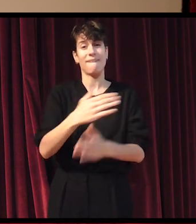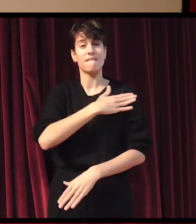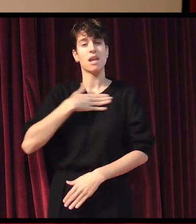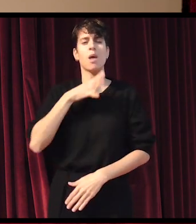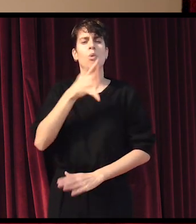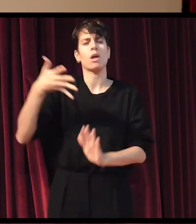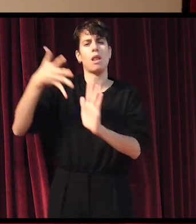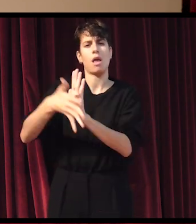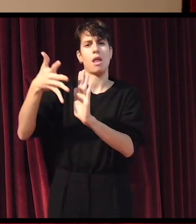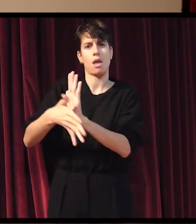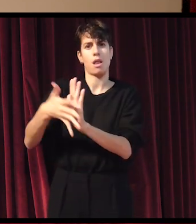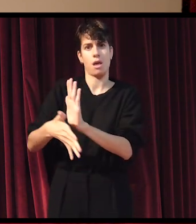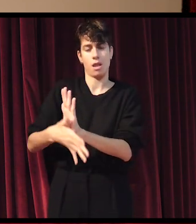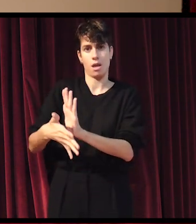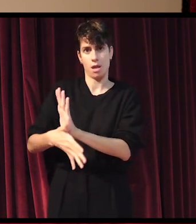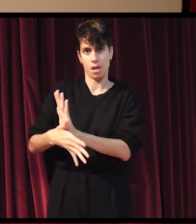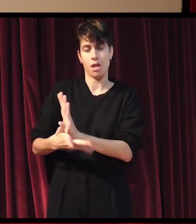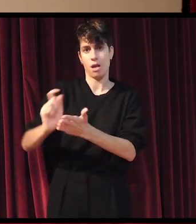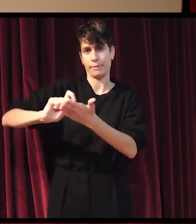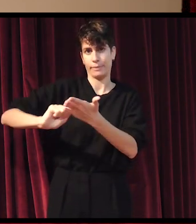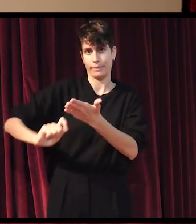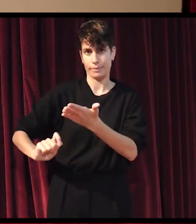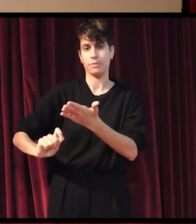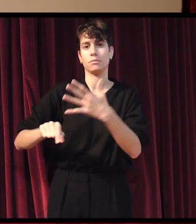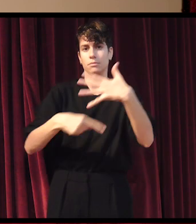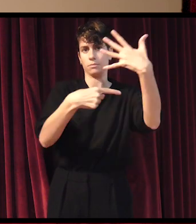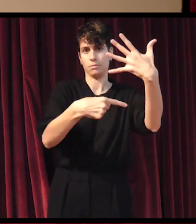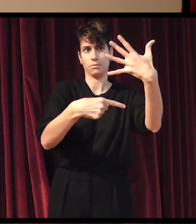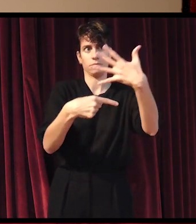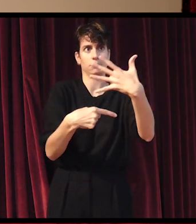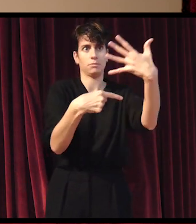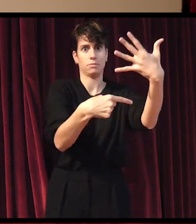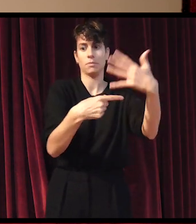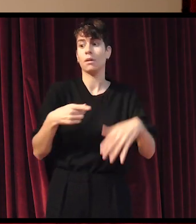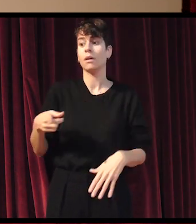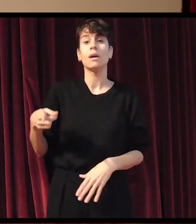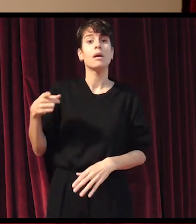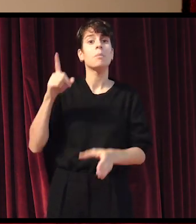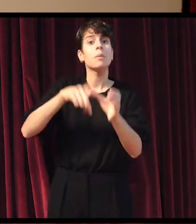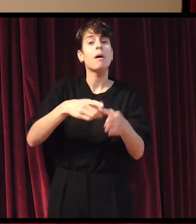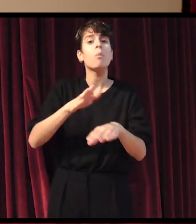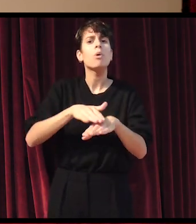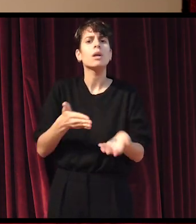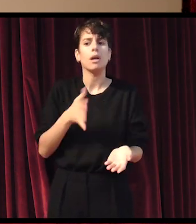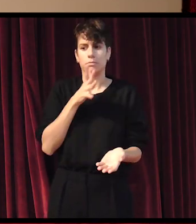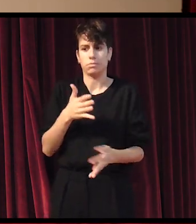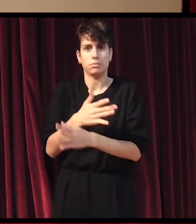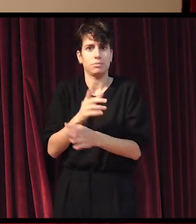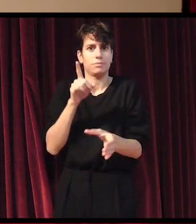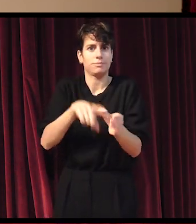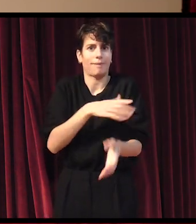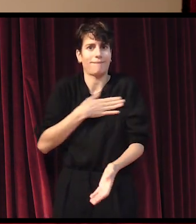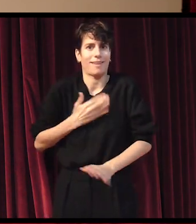en la Federación Española de Fútbol. No hay mayor motivo que el querer jugar, entiendo, ¿no? Y